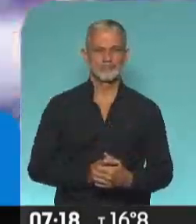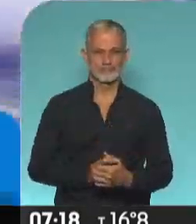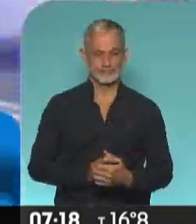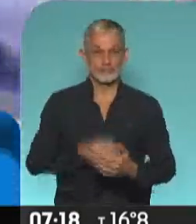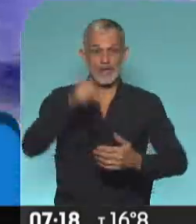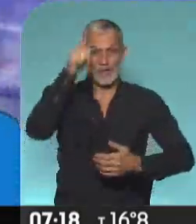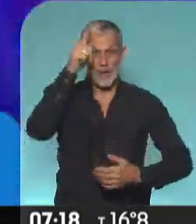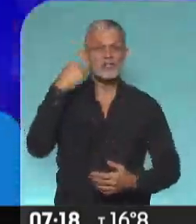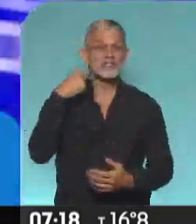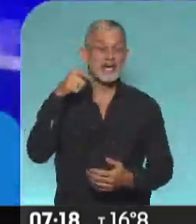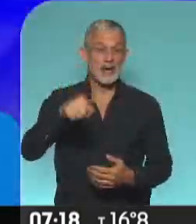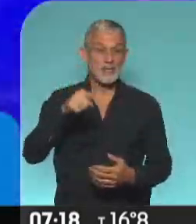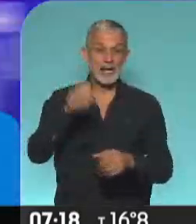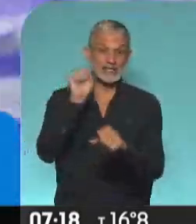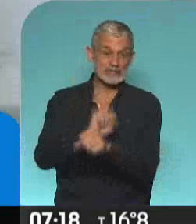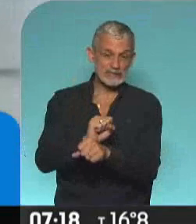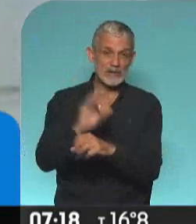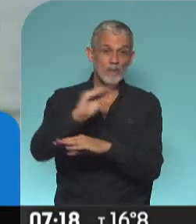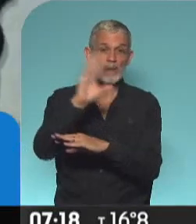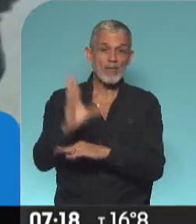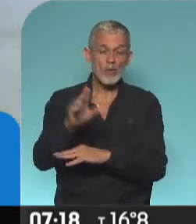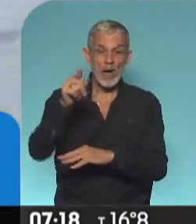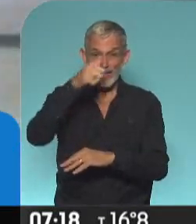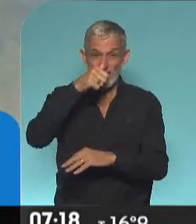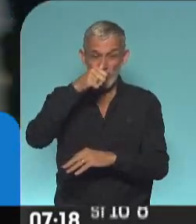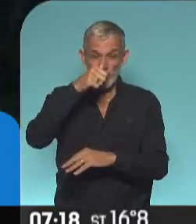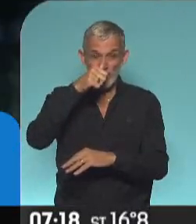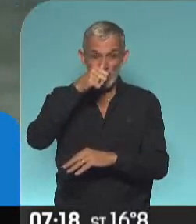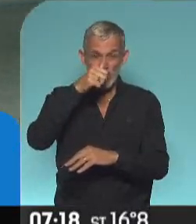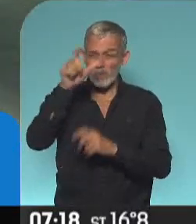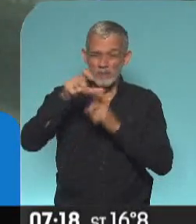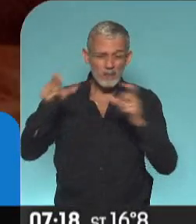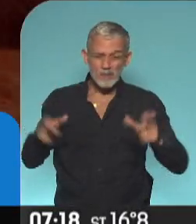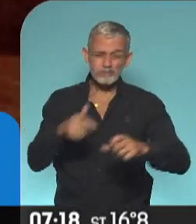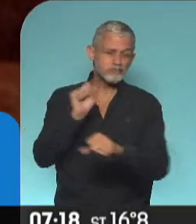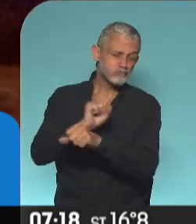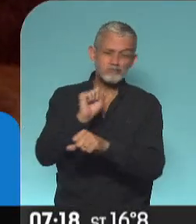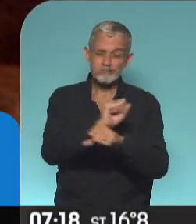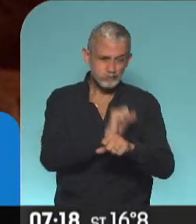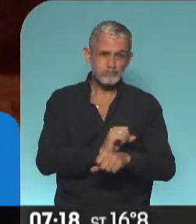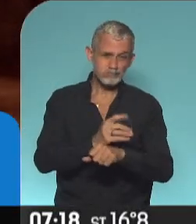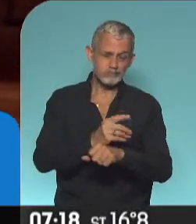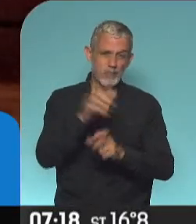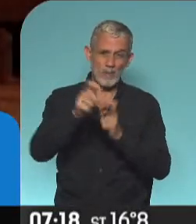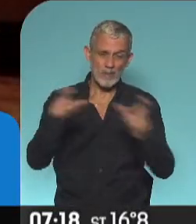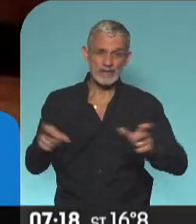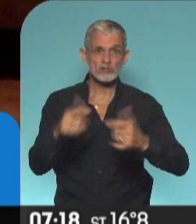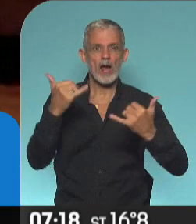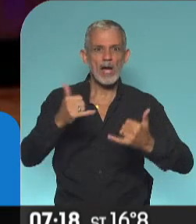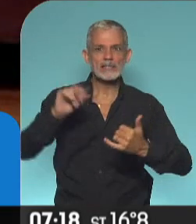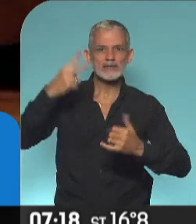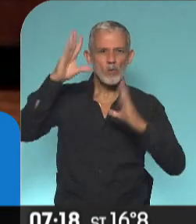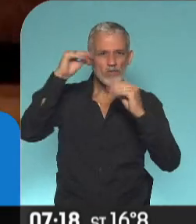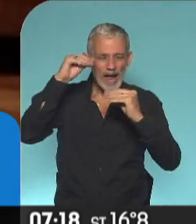La policía española detuvo durante la madrugada del domingo a decenas de personas en varias ciudades del país, donde se produjeron por segunda